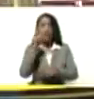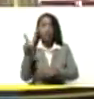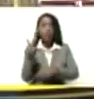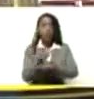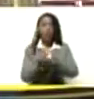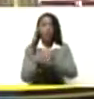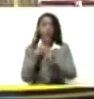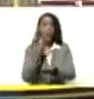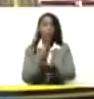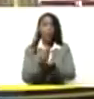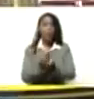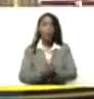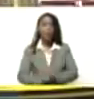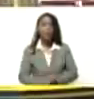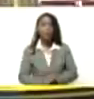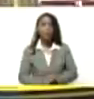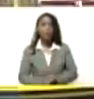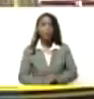monagas